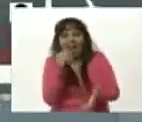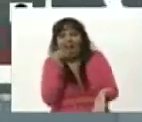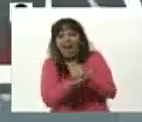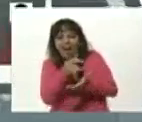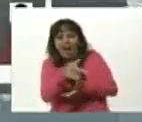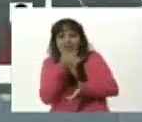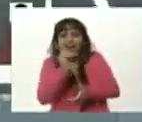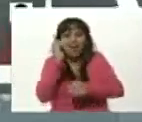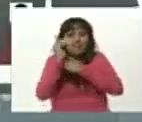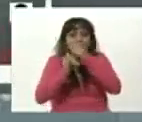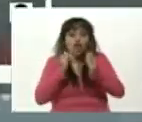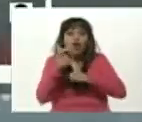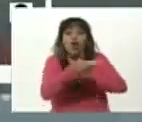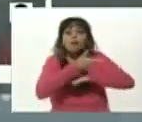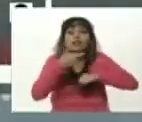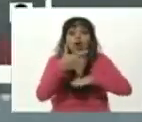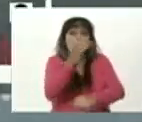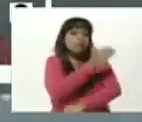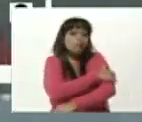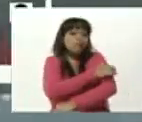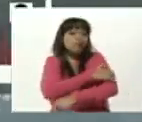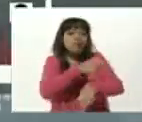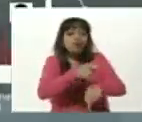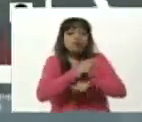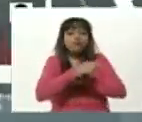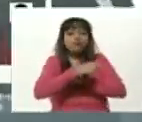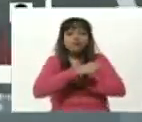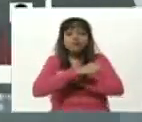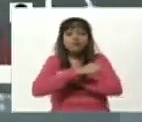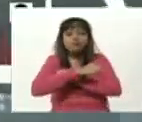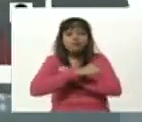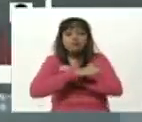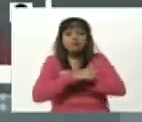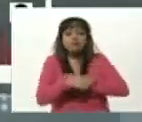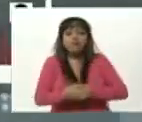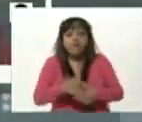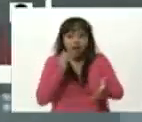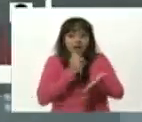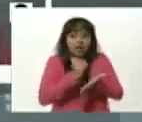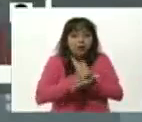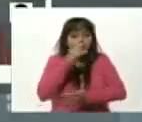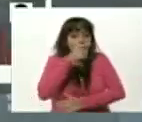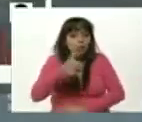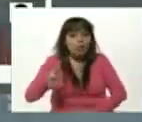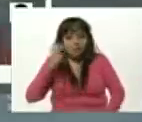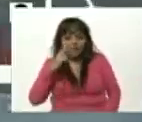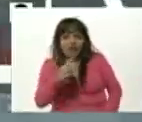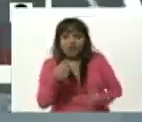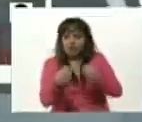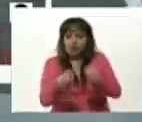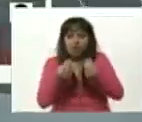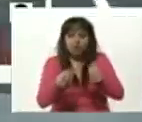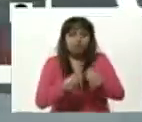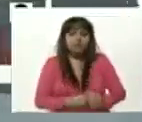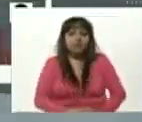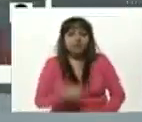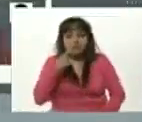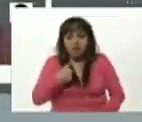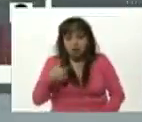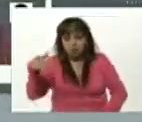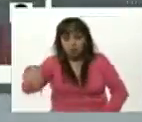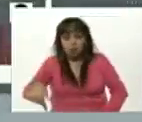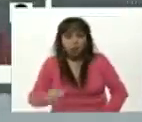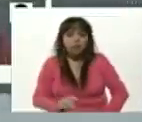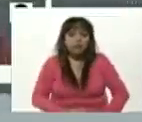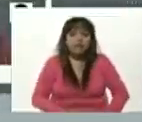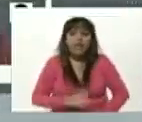Ahí están los gobernadores de la oposición, que el pueblo saque sus propias conclusiones. Me dijeron hoy